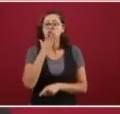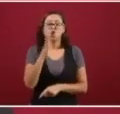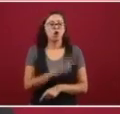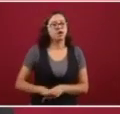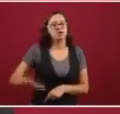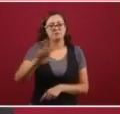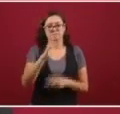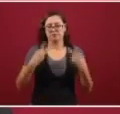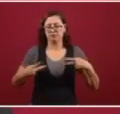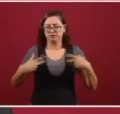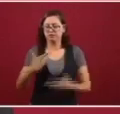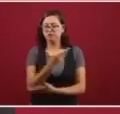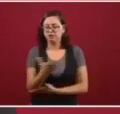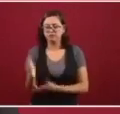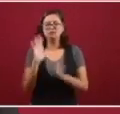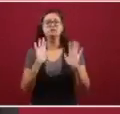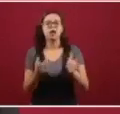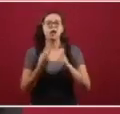los productores,